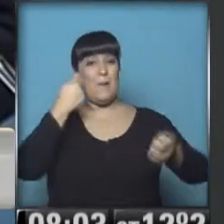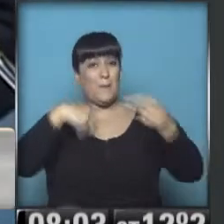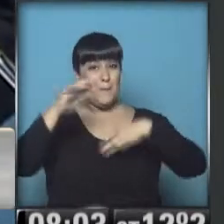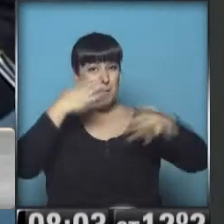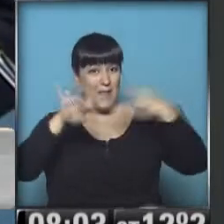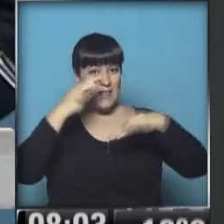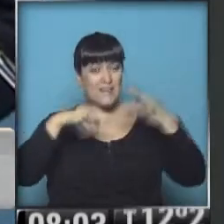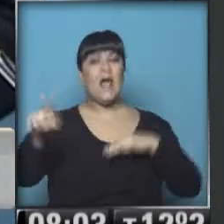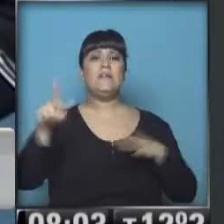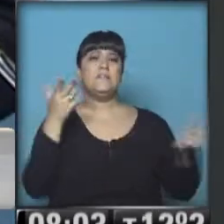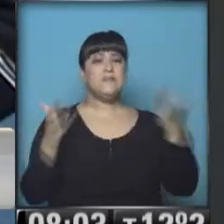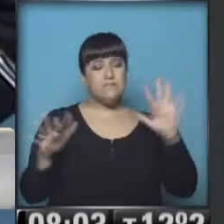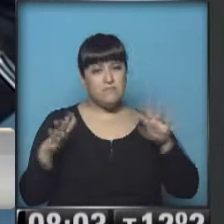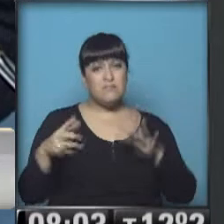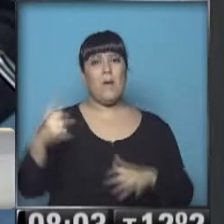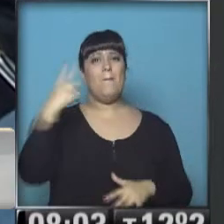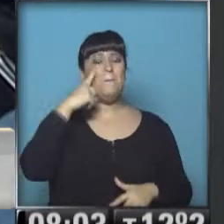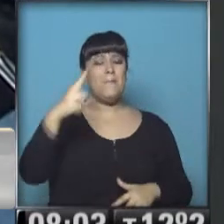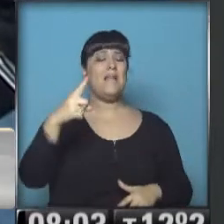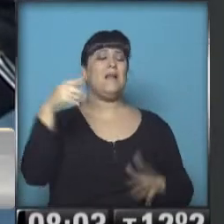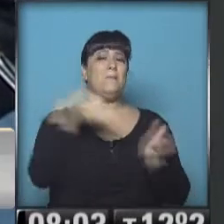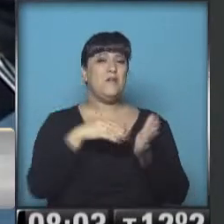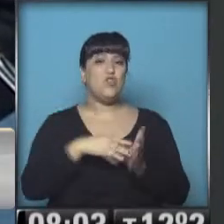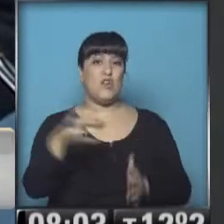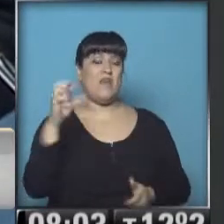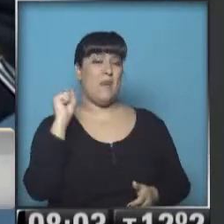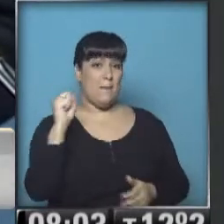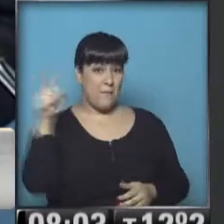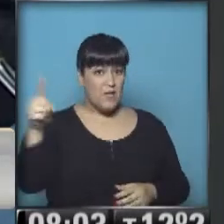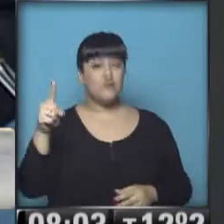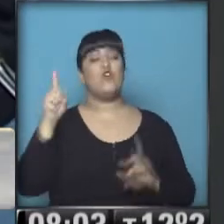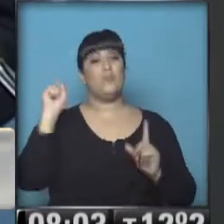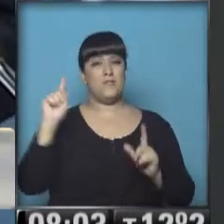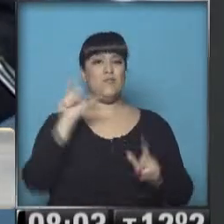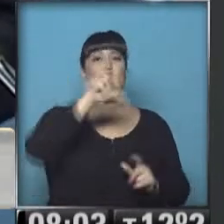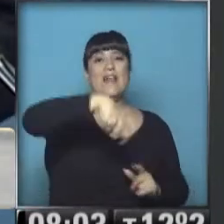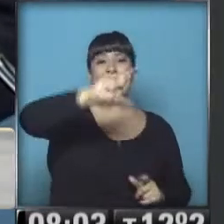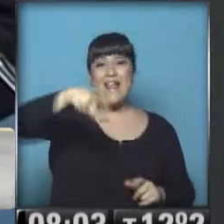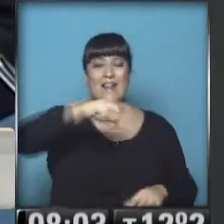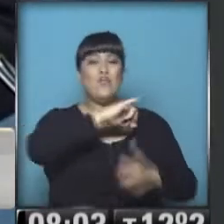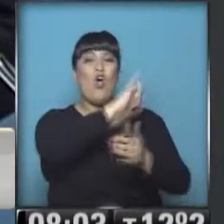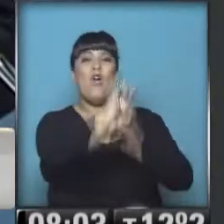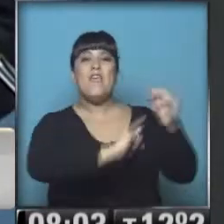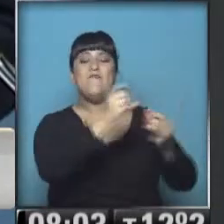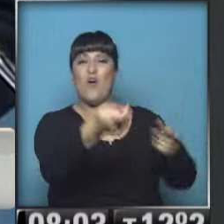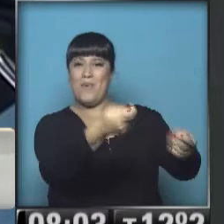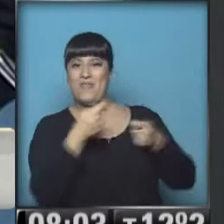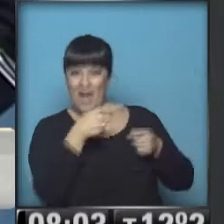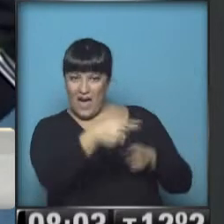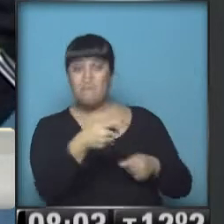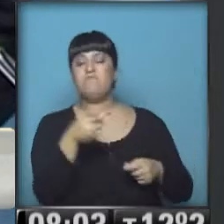son equivalentes a mil millones de pesos de acuerdo al informe suministrado por las tarjetas de crédito que interactúan con el programa